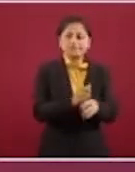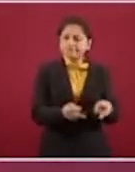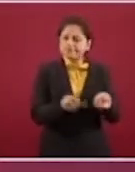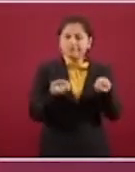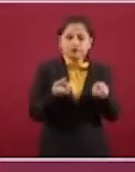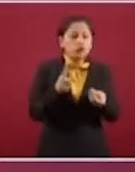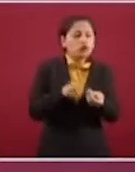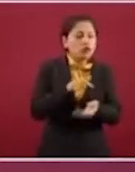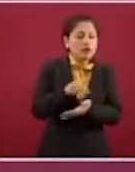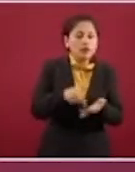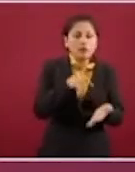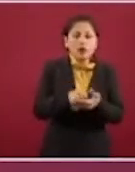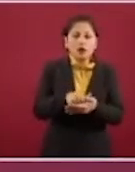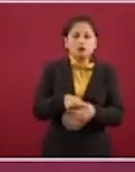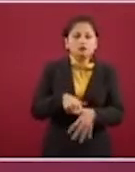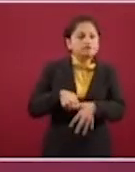Protestas,